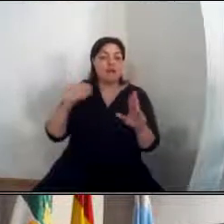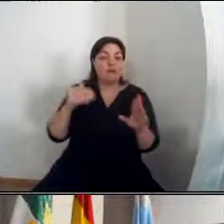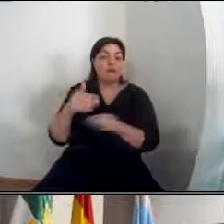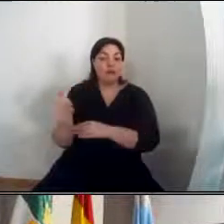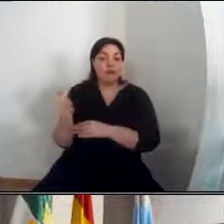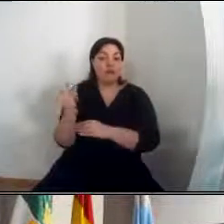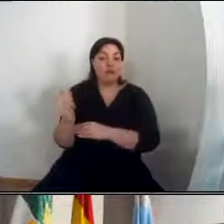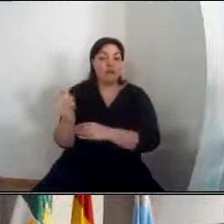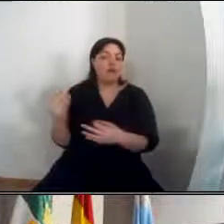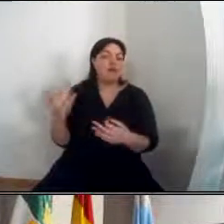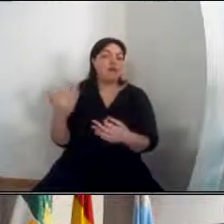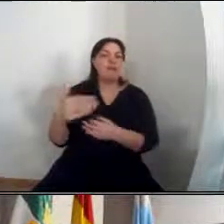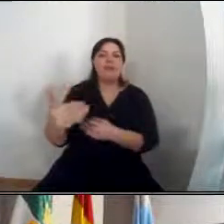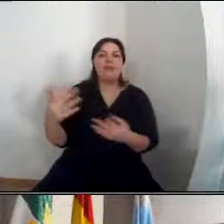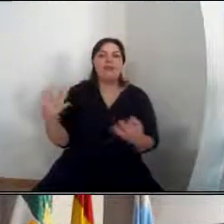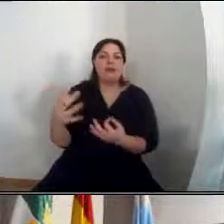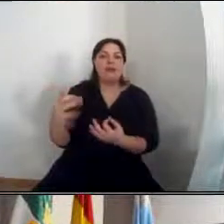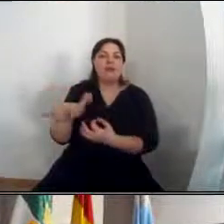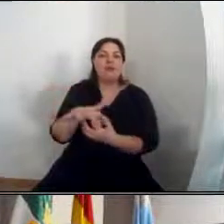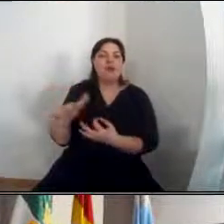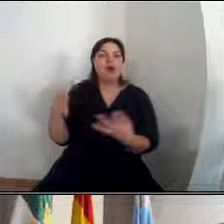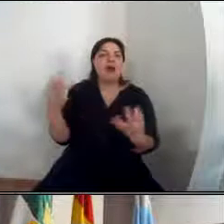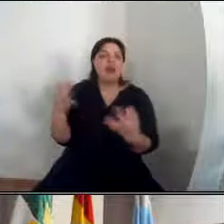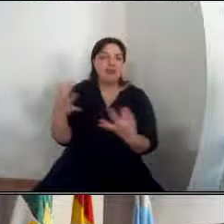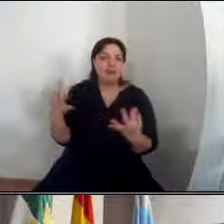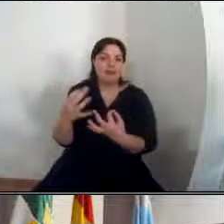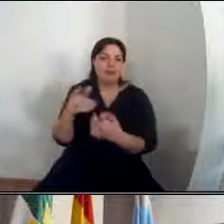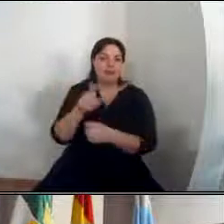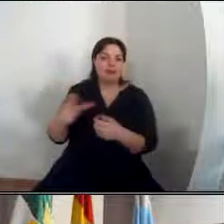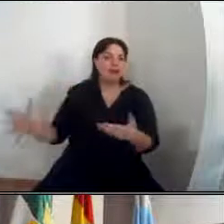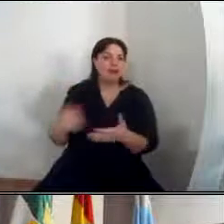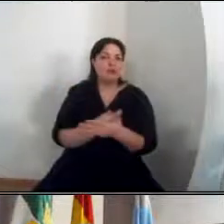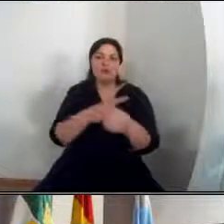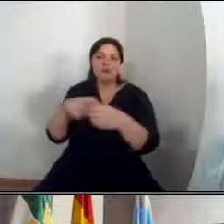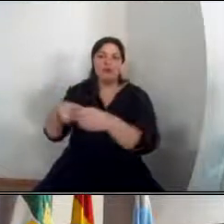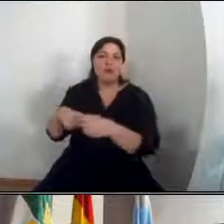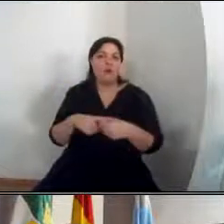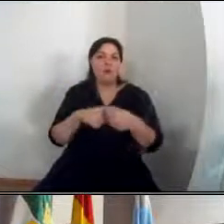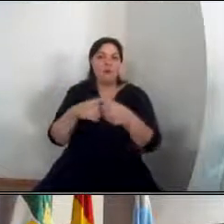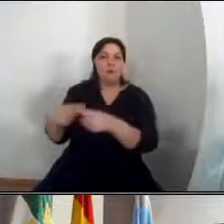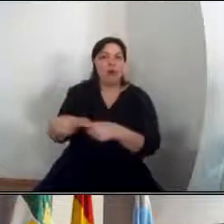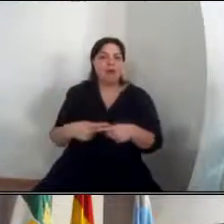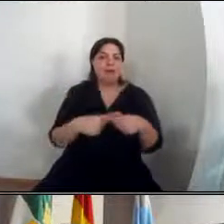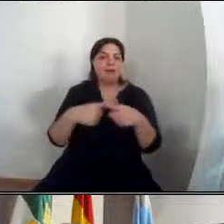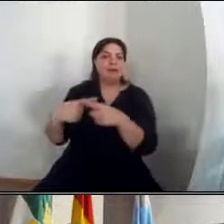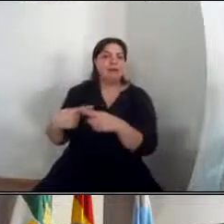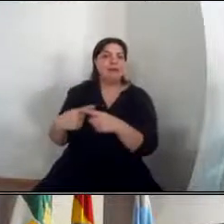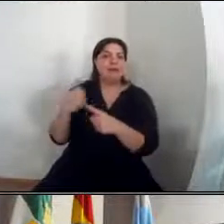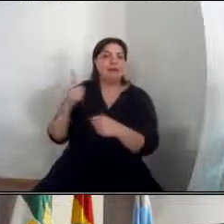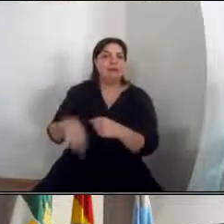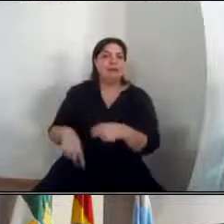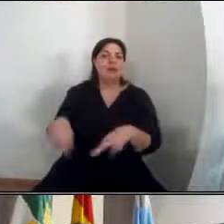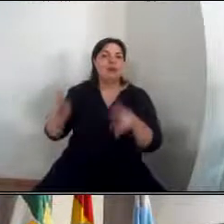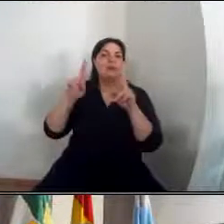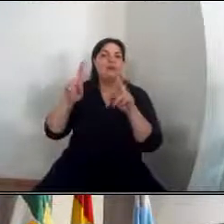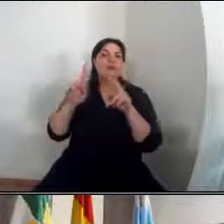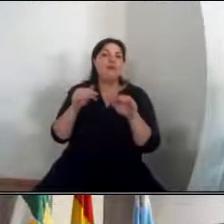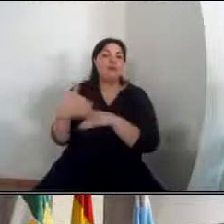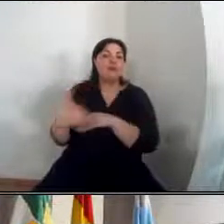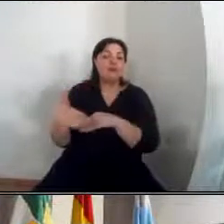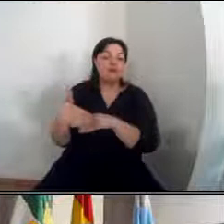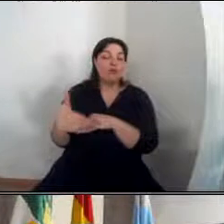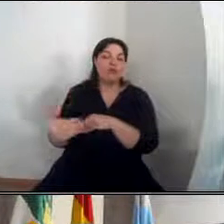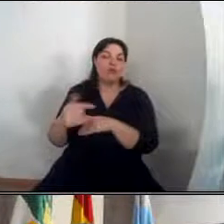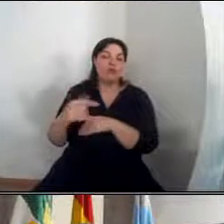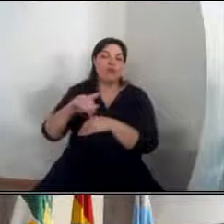debe ser un espacio a compartir entre todos. Y que la perspectiva de futuro, la que podamos